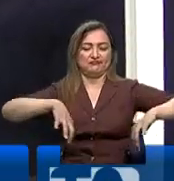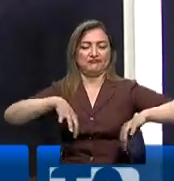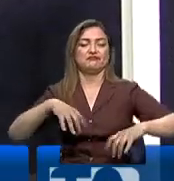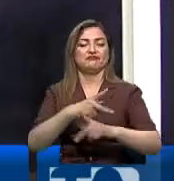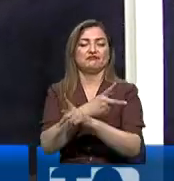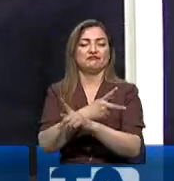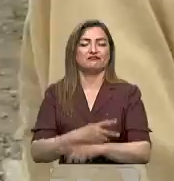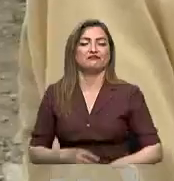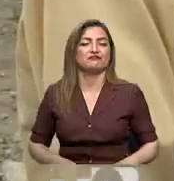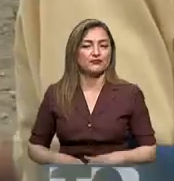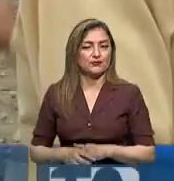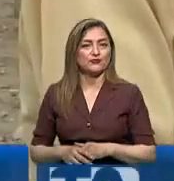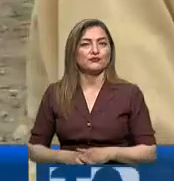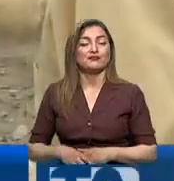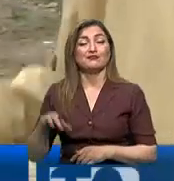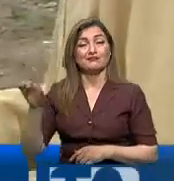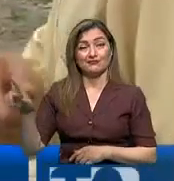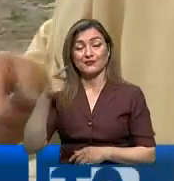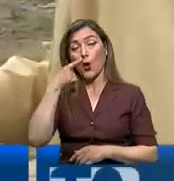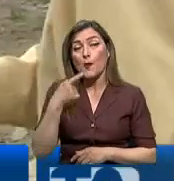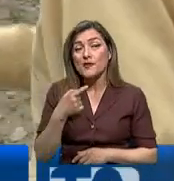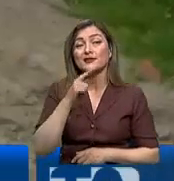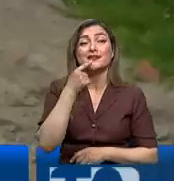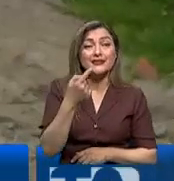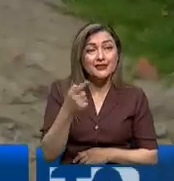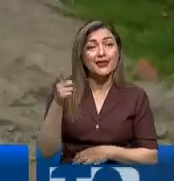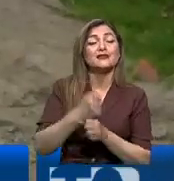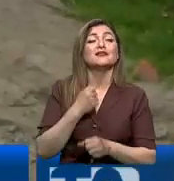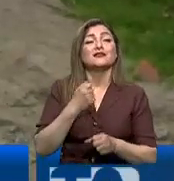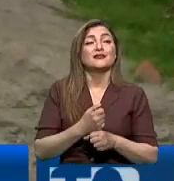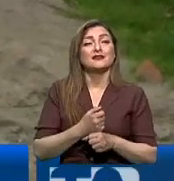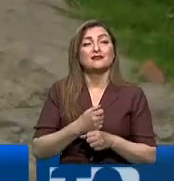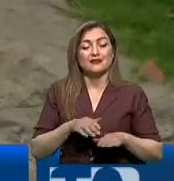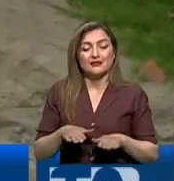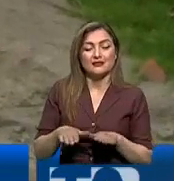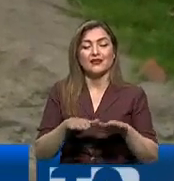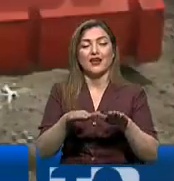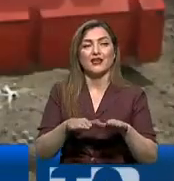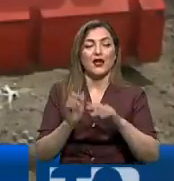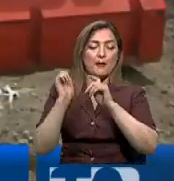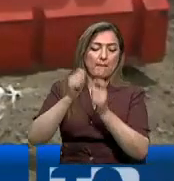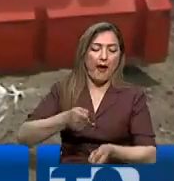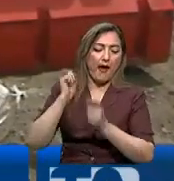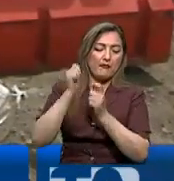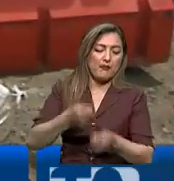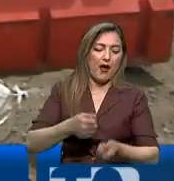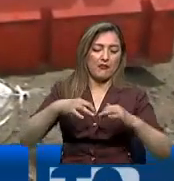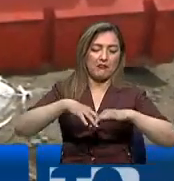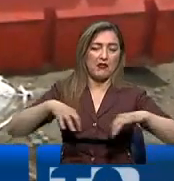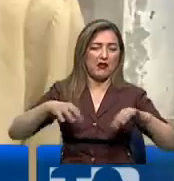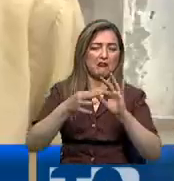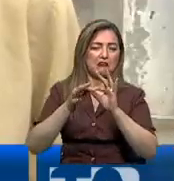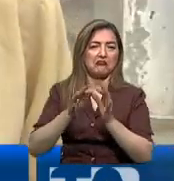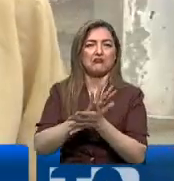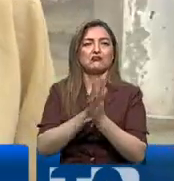empeoró el asunto aquí. Don Manuel asegura que para estos trabajos se rompió la calle que está en el frente de su casa y que no la